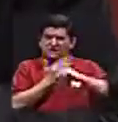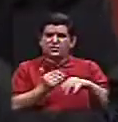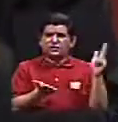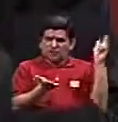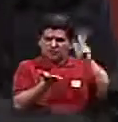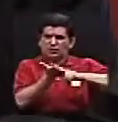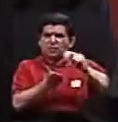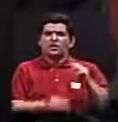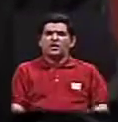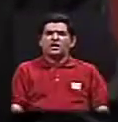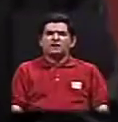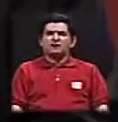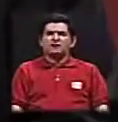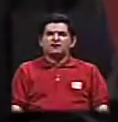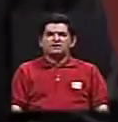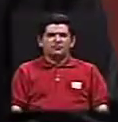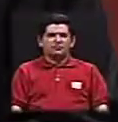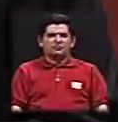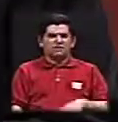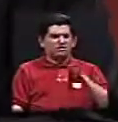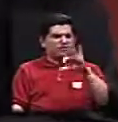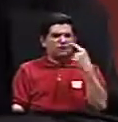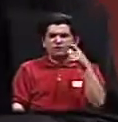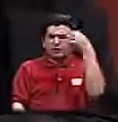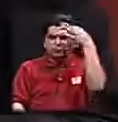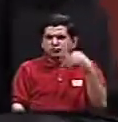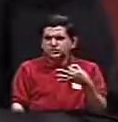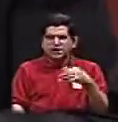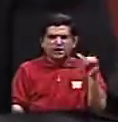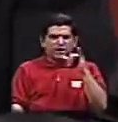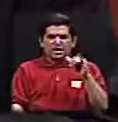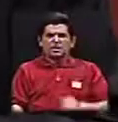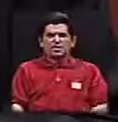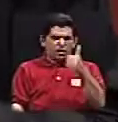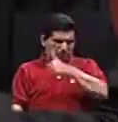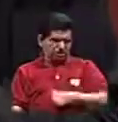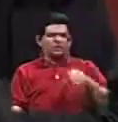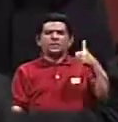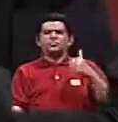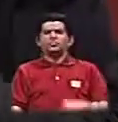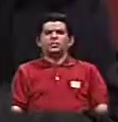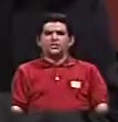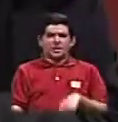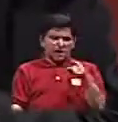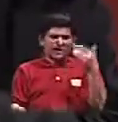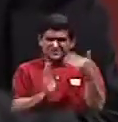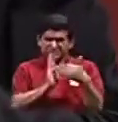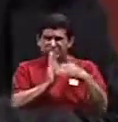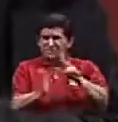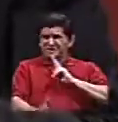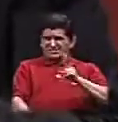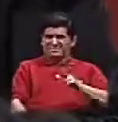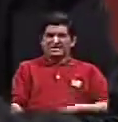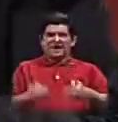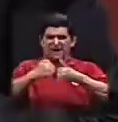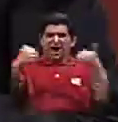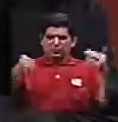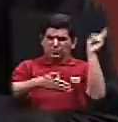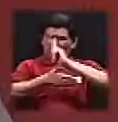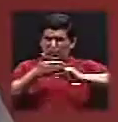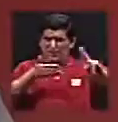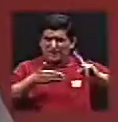aprobado. ¿En qué medida, en su opinión, y en la opinión también de la Rectoría, esto afecta realmente la autonomía